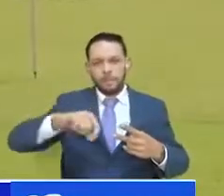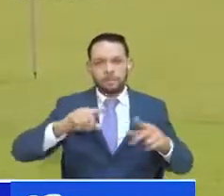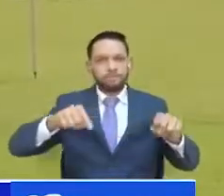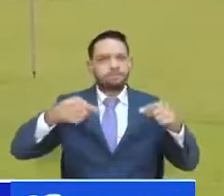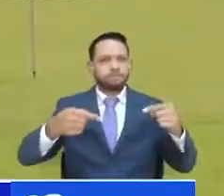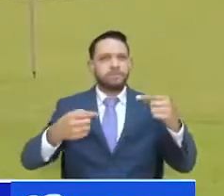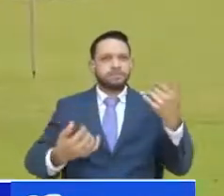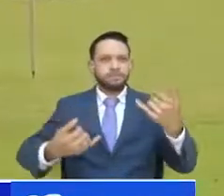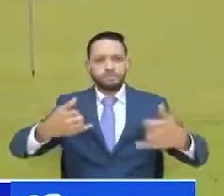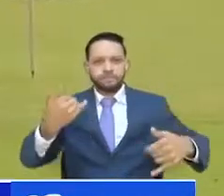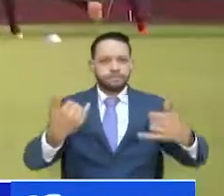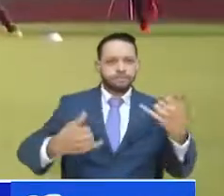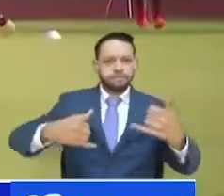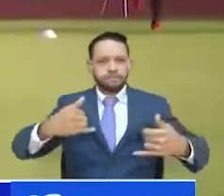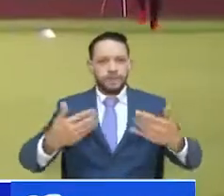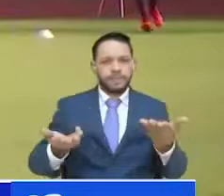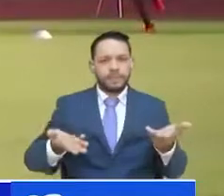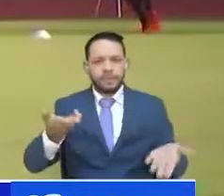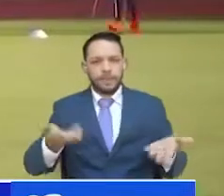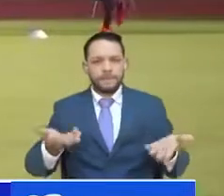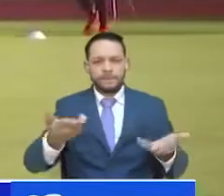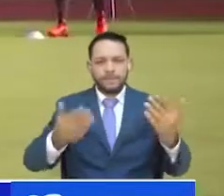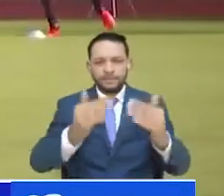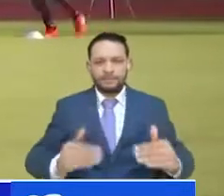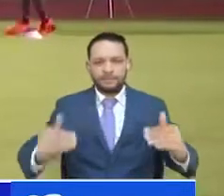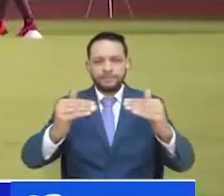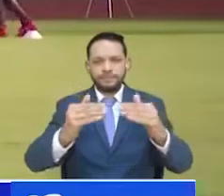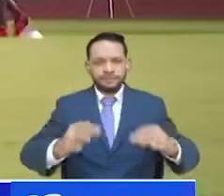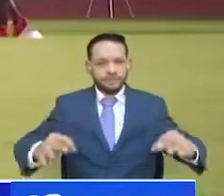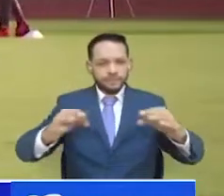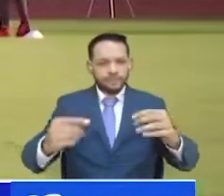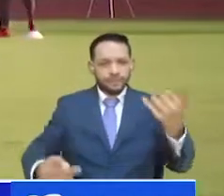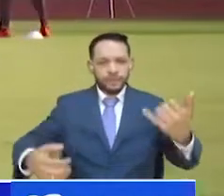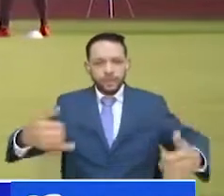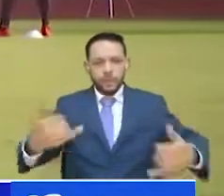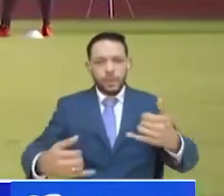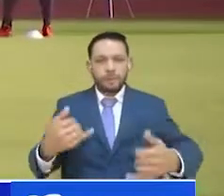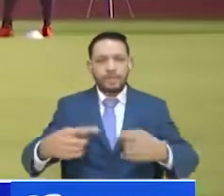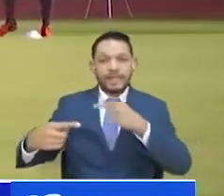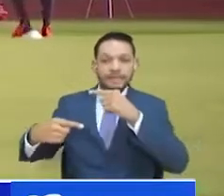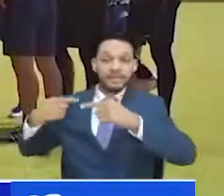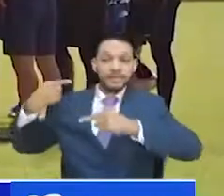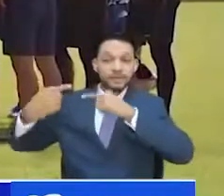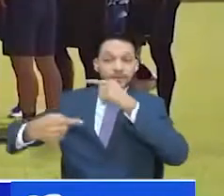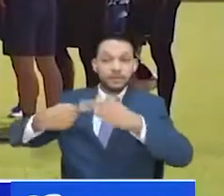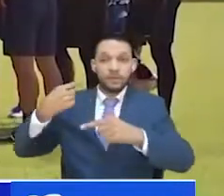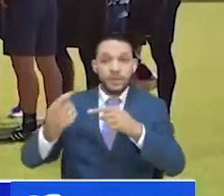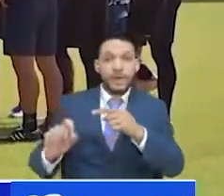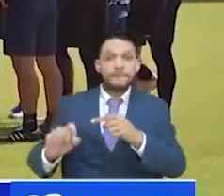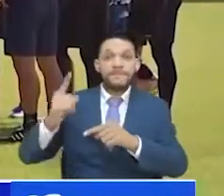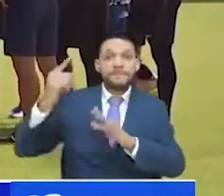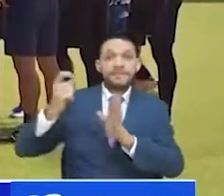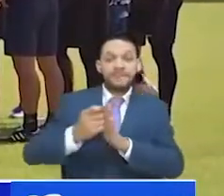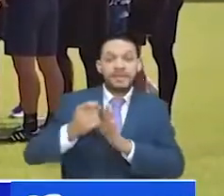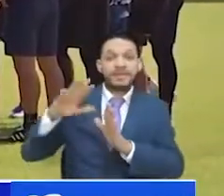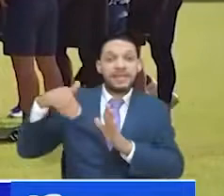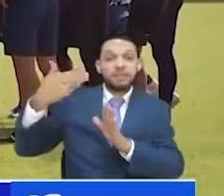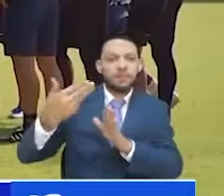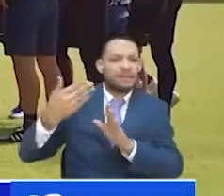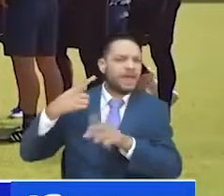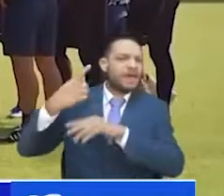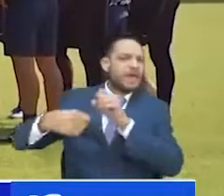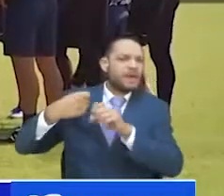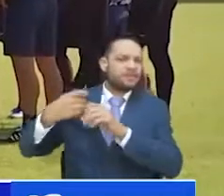de la posición que ocupen en la tabla, este partido es otra historia, tanto para los hinchas como para los jugadores. Y si apenas es el debut en el clásico,